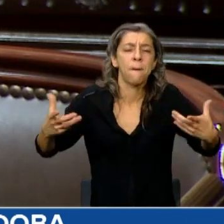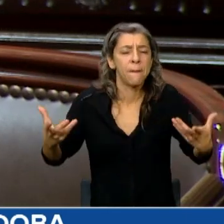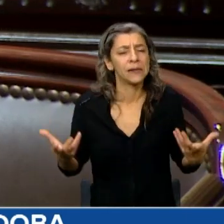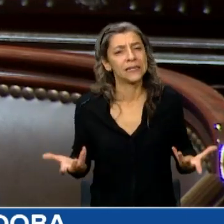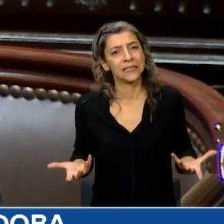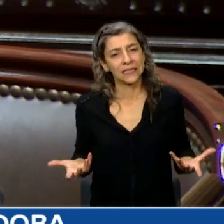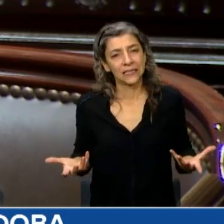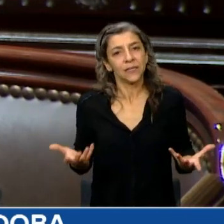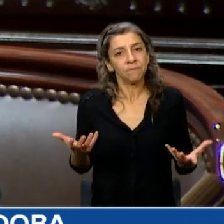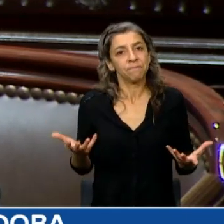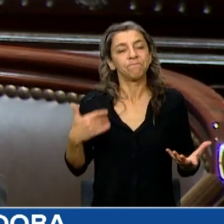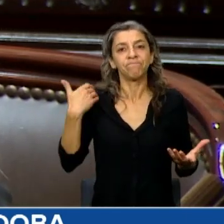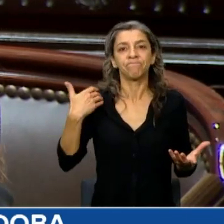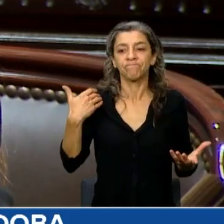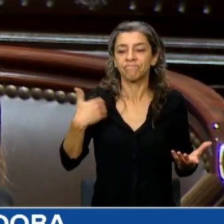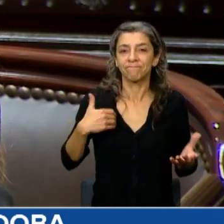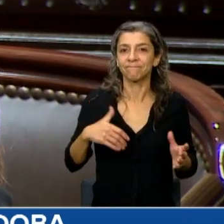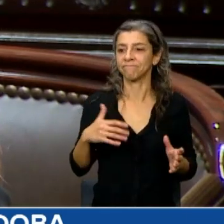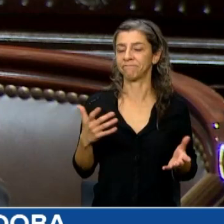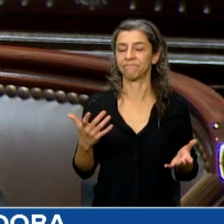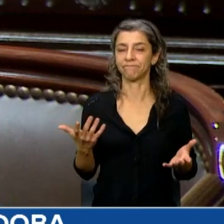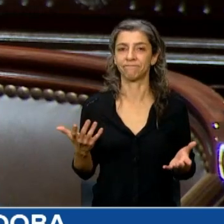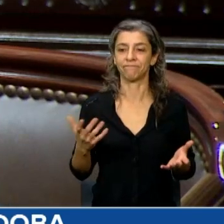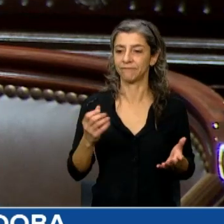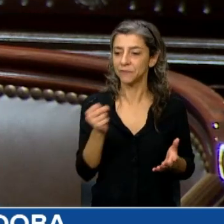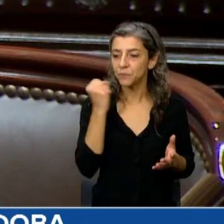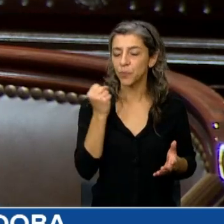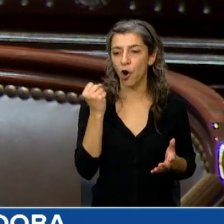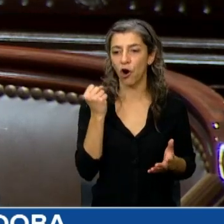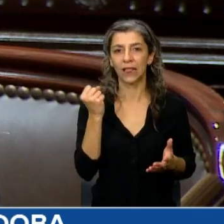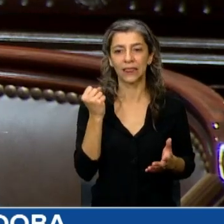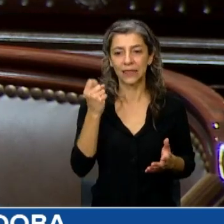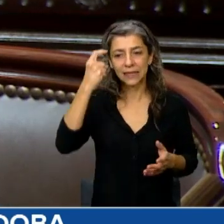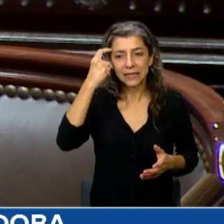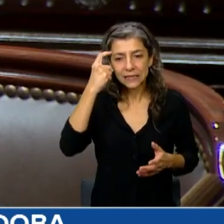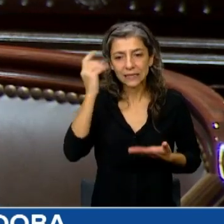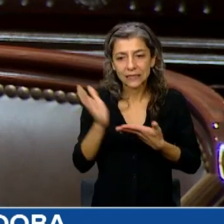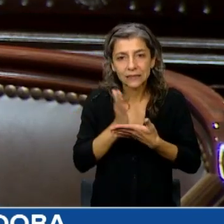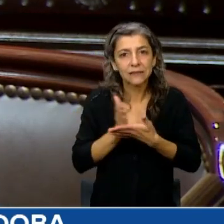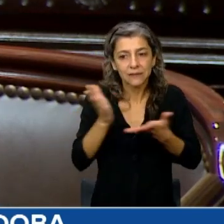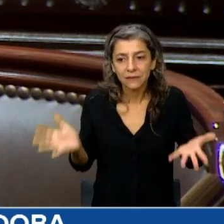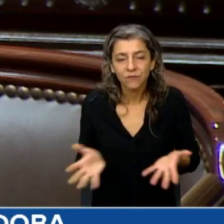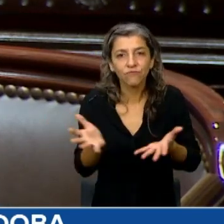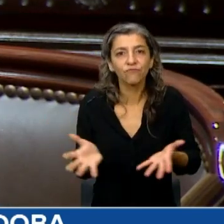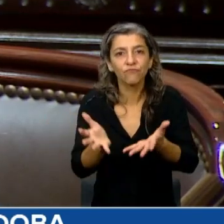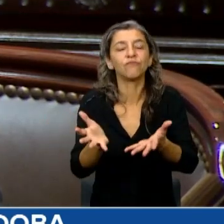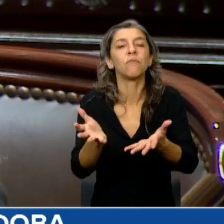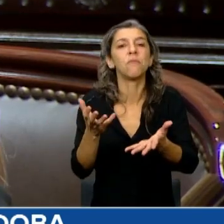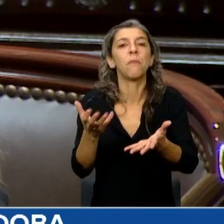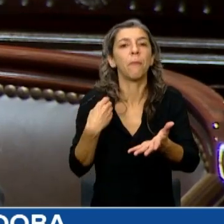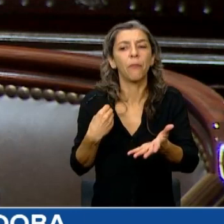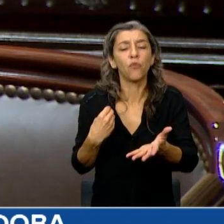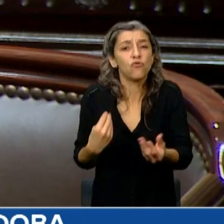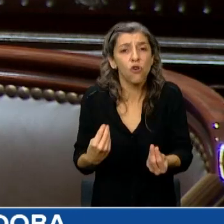Y ha encontrado la manera de fomentar o de incentivar las producciones en Argentina